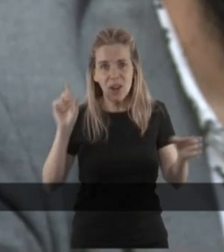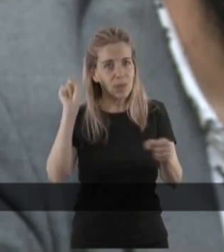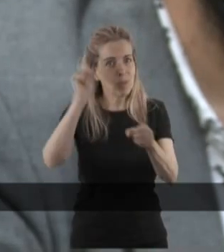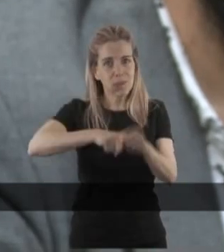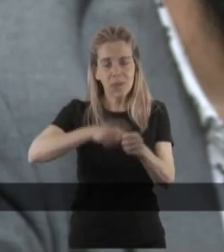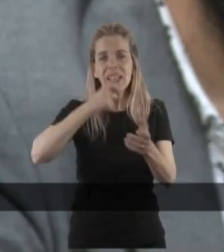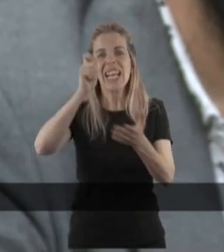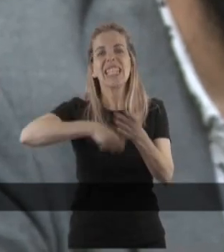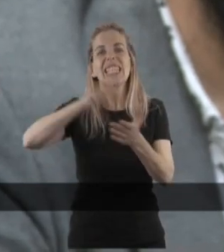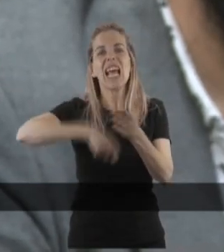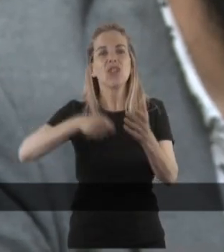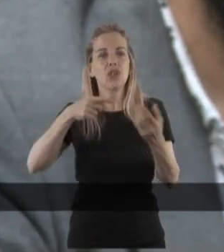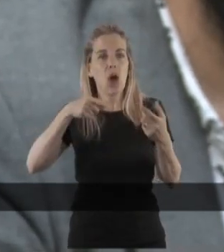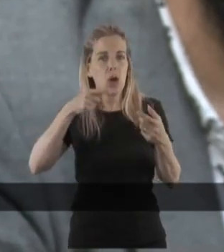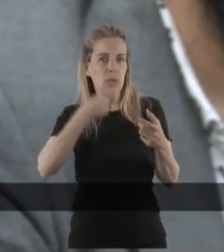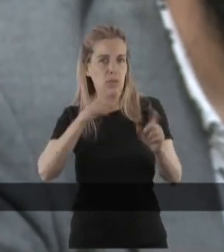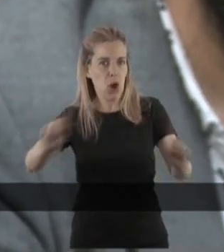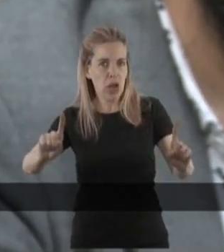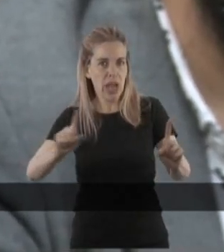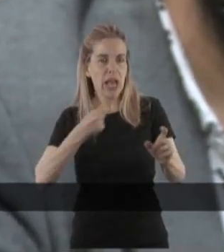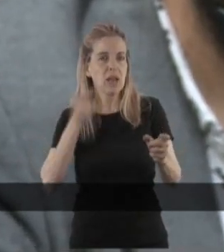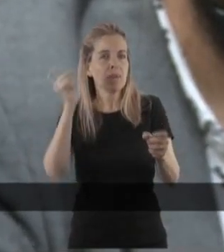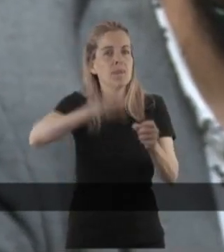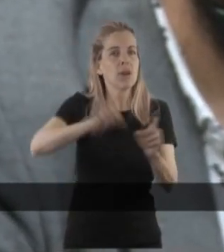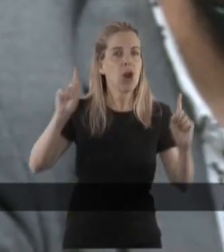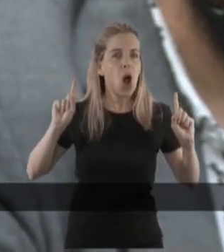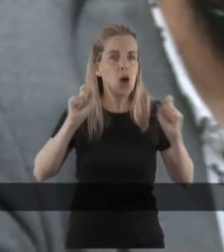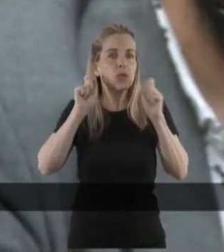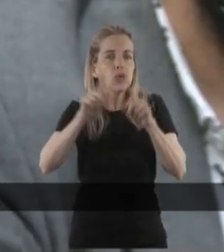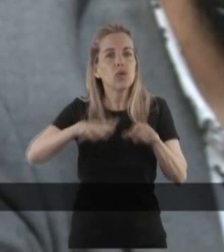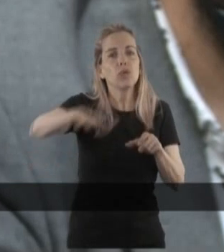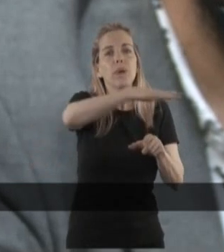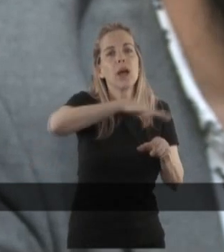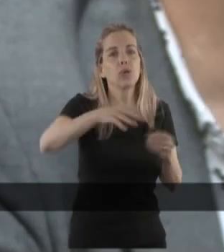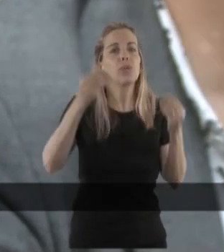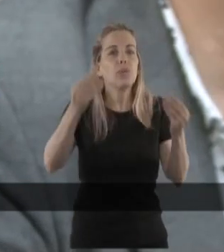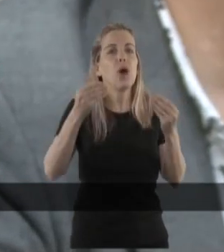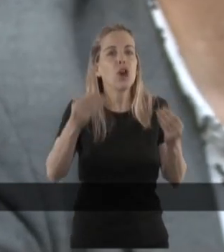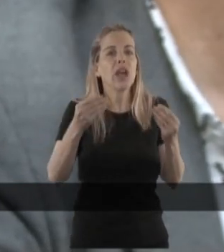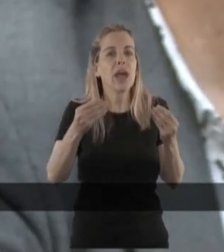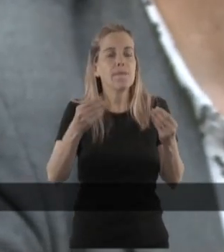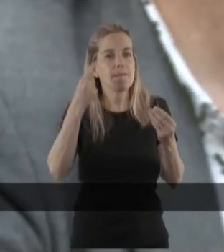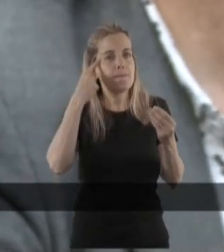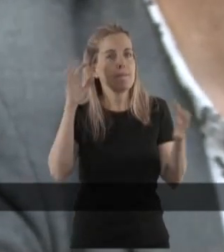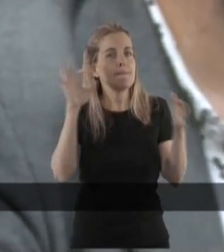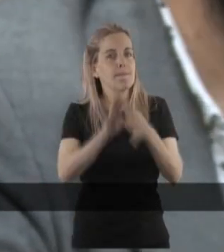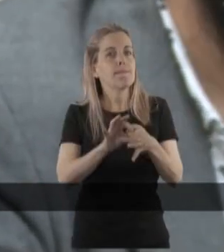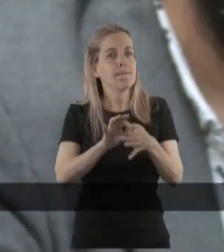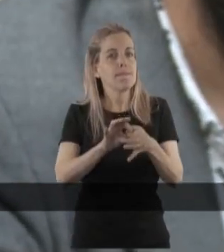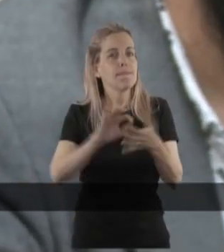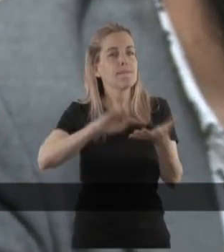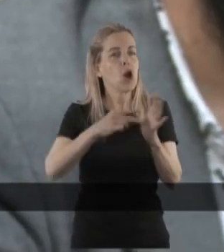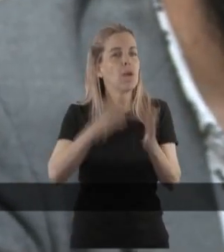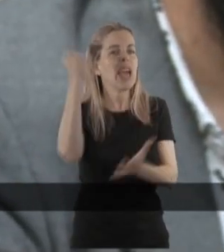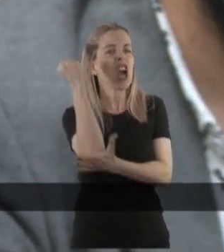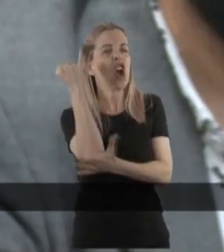censo poblacional dentro de su territorio y que indudablemente eso obedece de alguna manera a conflictos económicos.